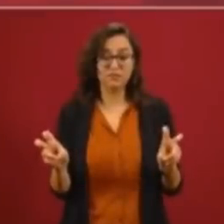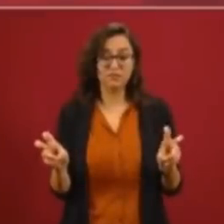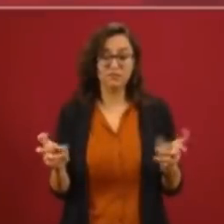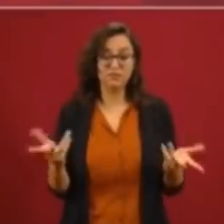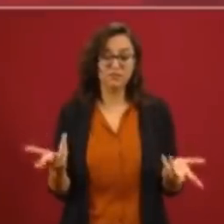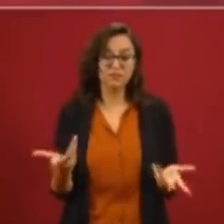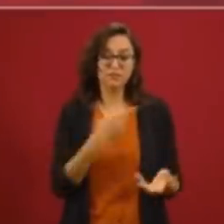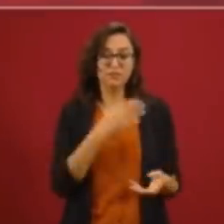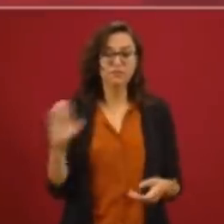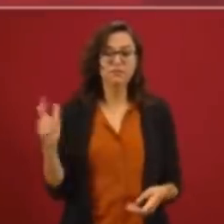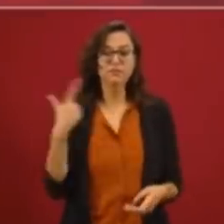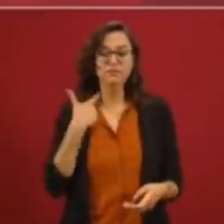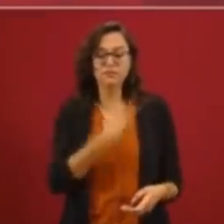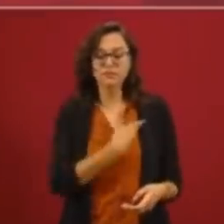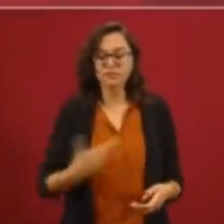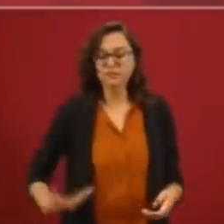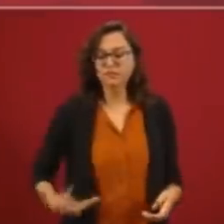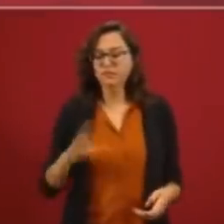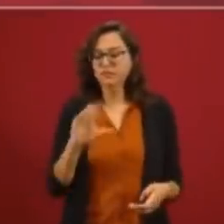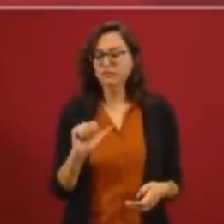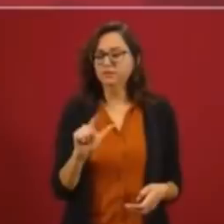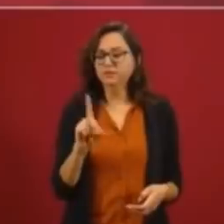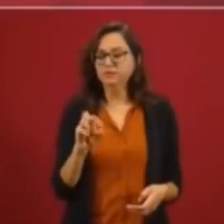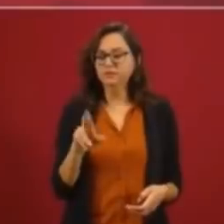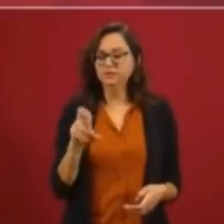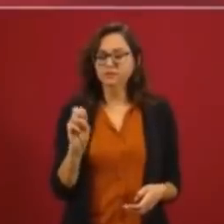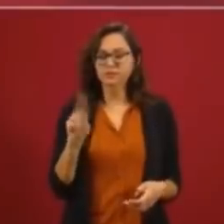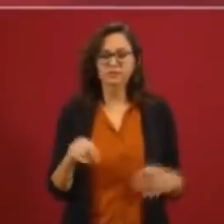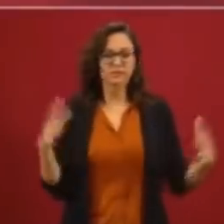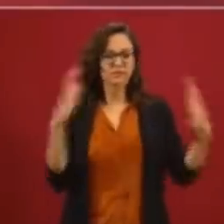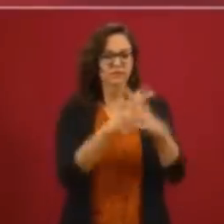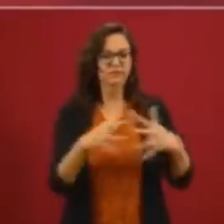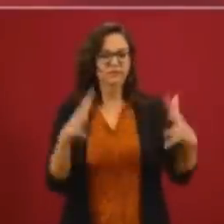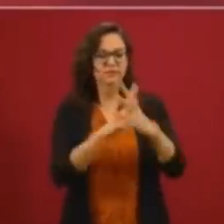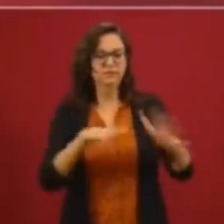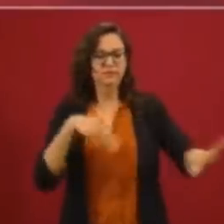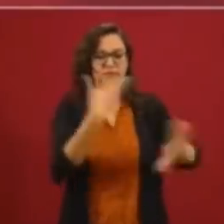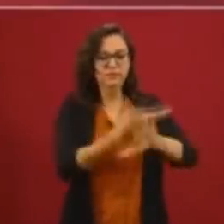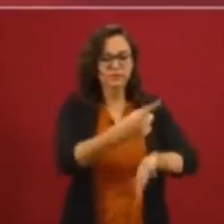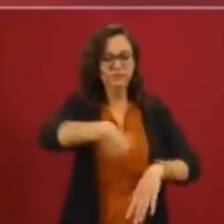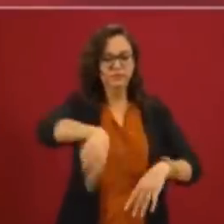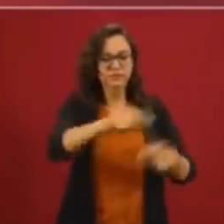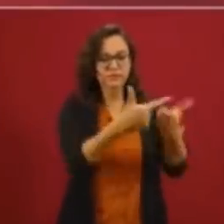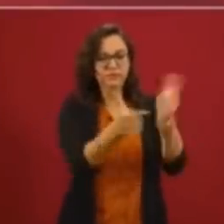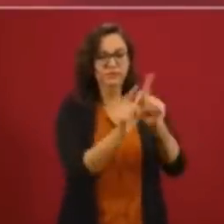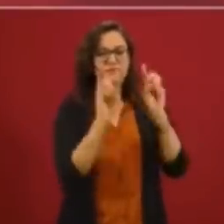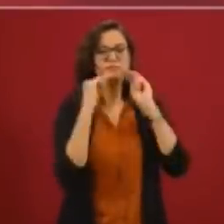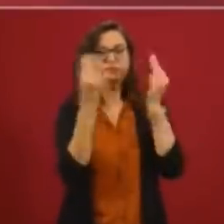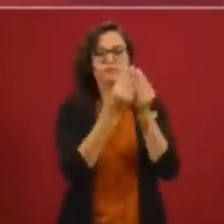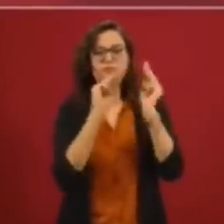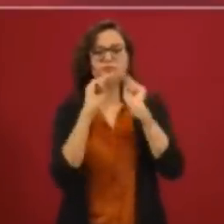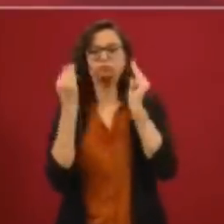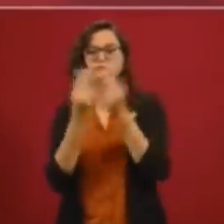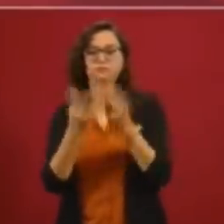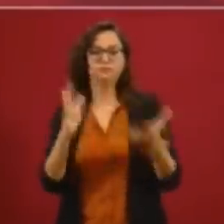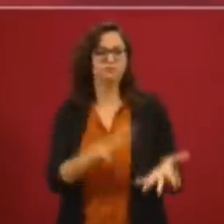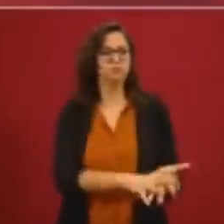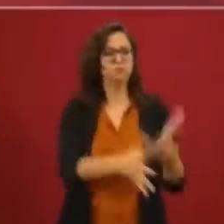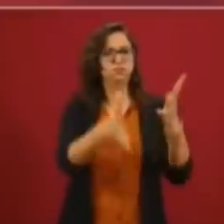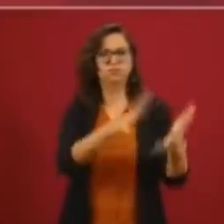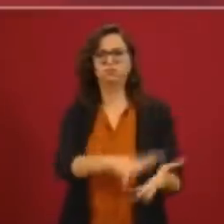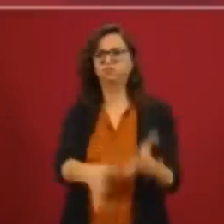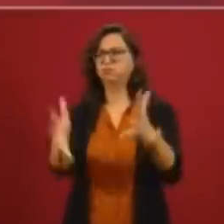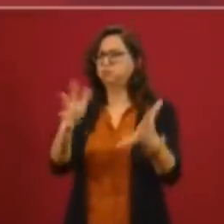de Calderón a la delincuencia por lo que estaba causando. Es